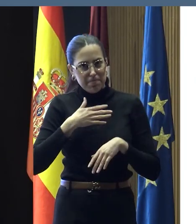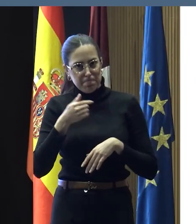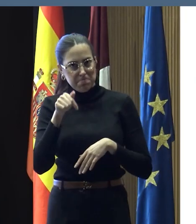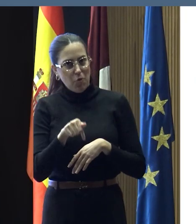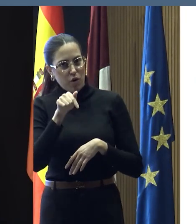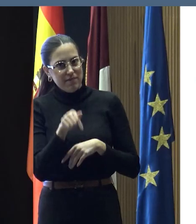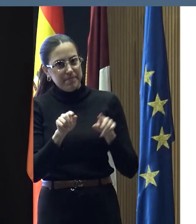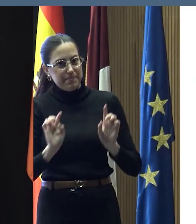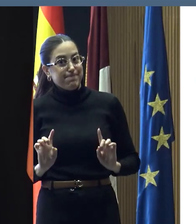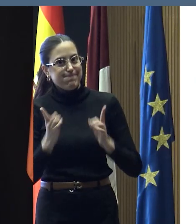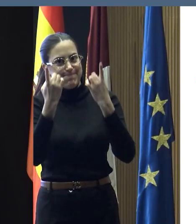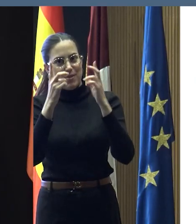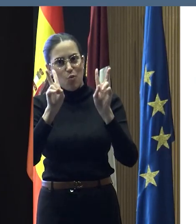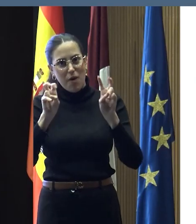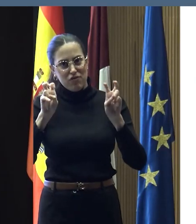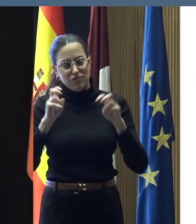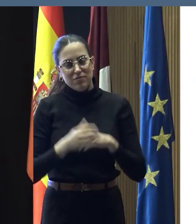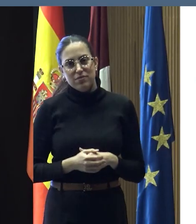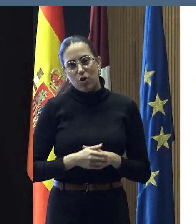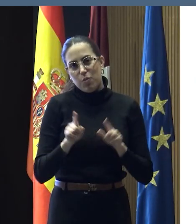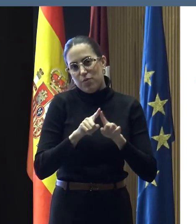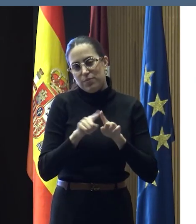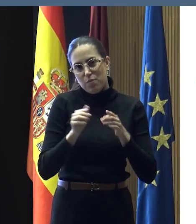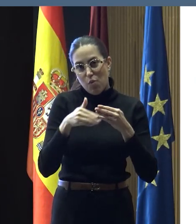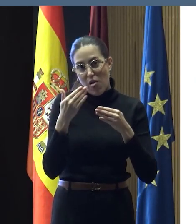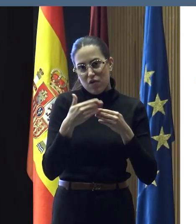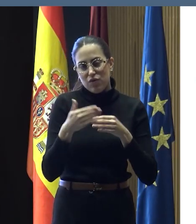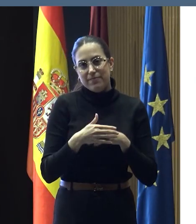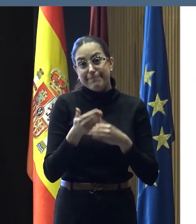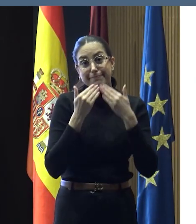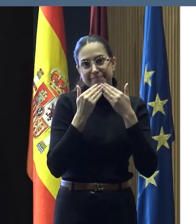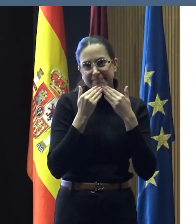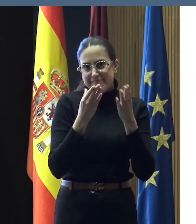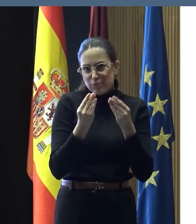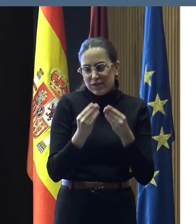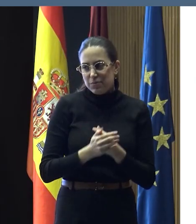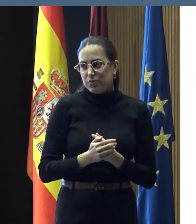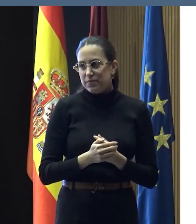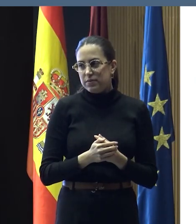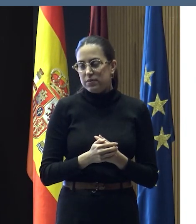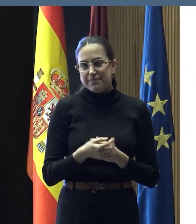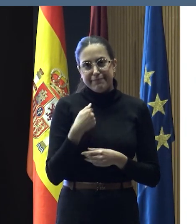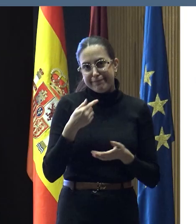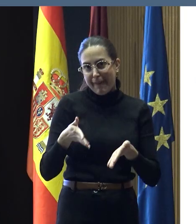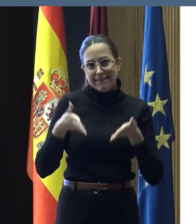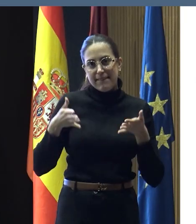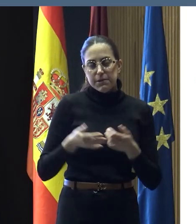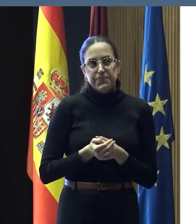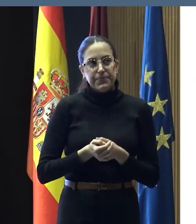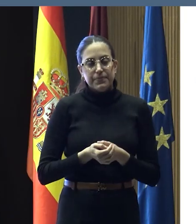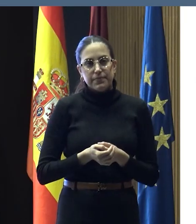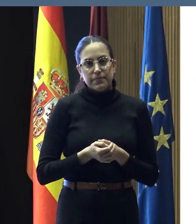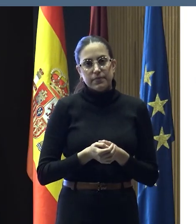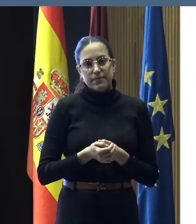novedoso la primera conferencia, ya te digo, que oigo en este sentido. Entonces te lo agradezco muchísimo a todos los niveles, me ha encantado. Entonces,